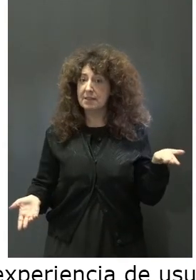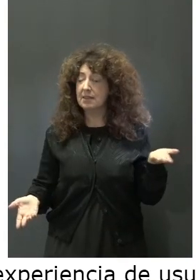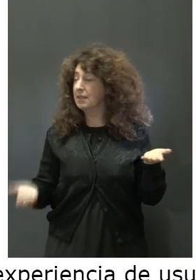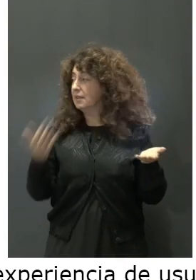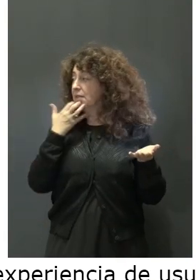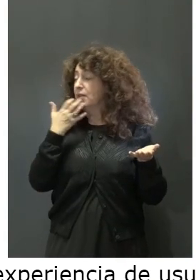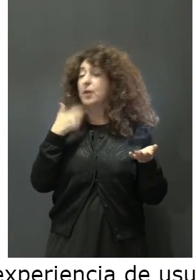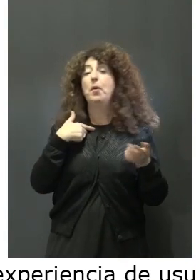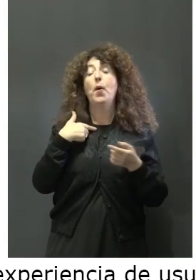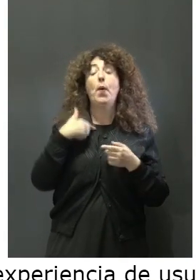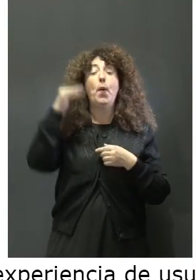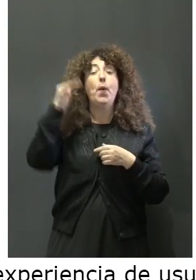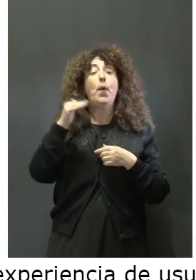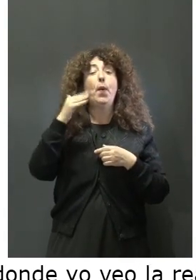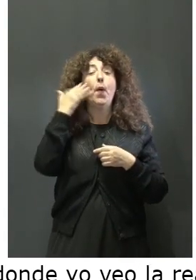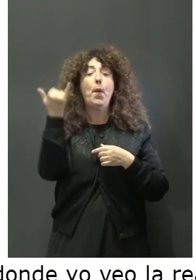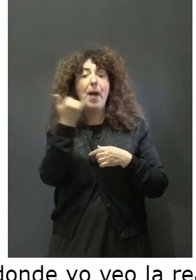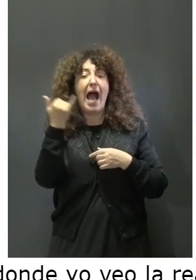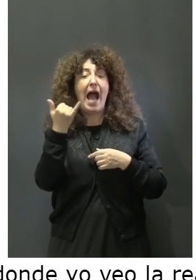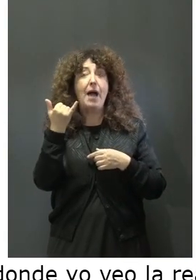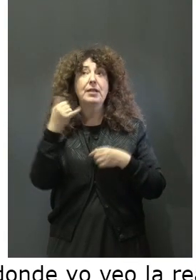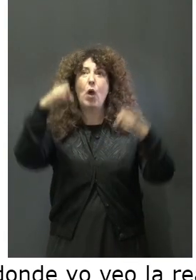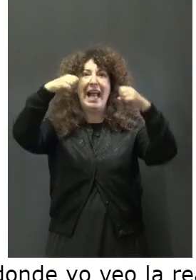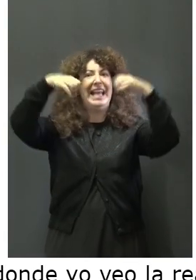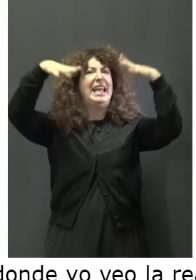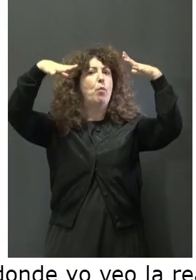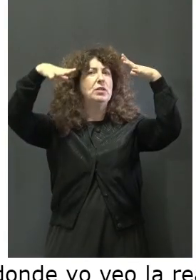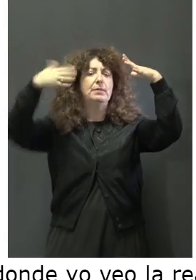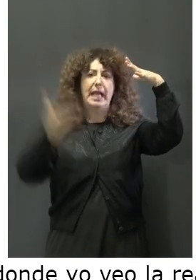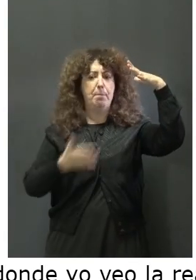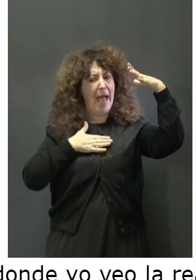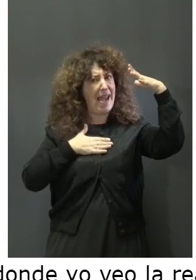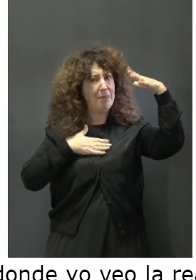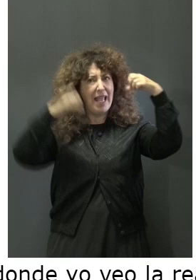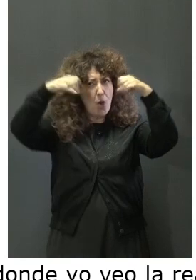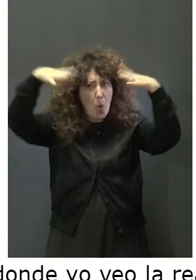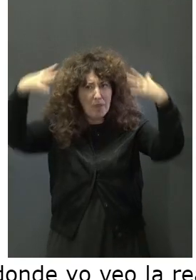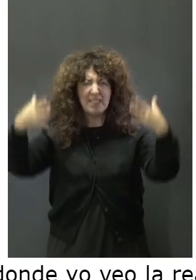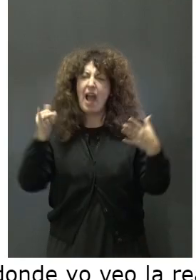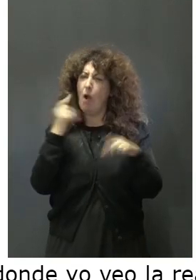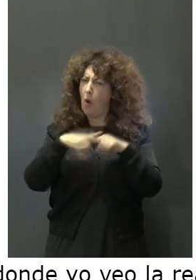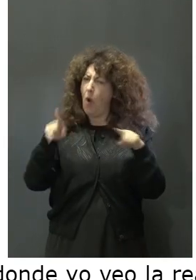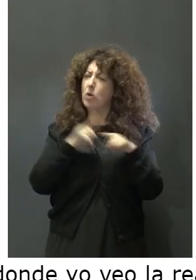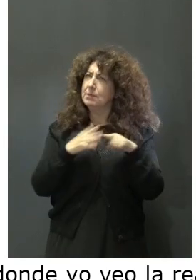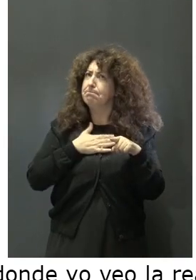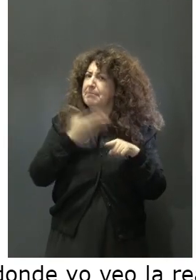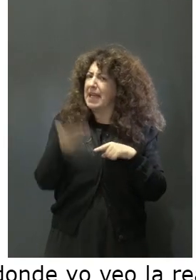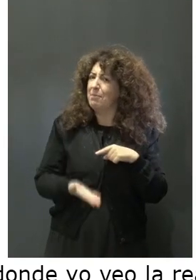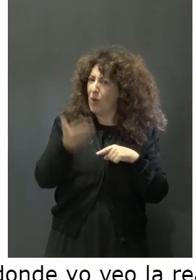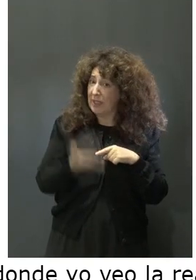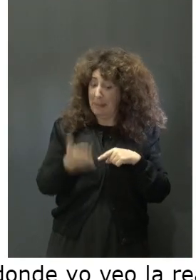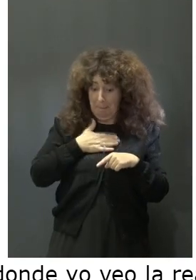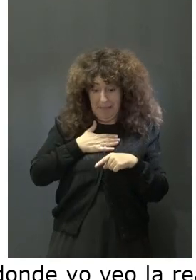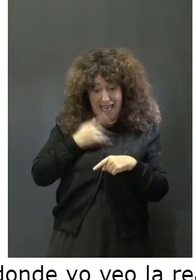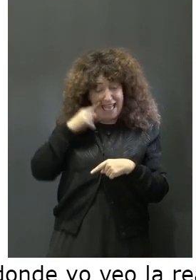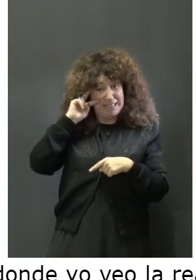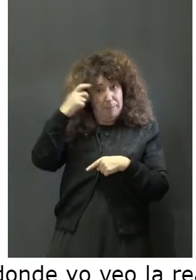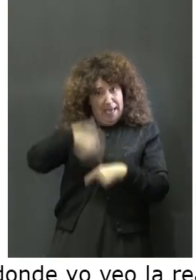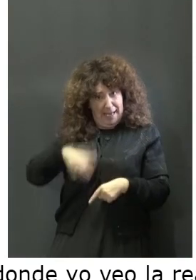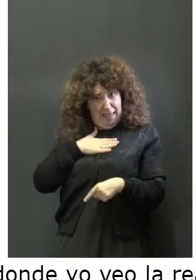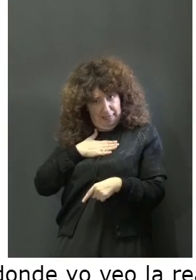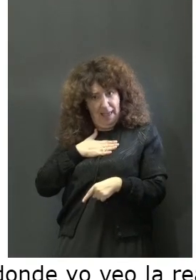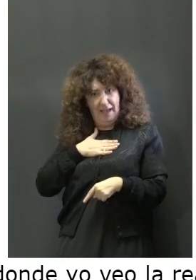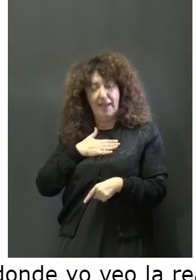quedar persona con baja visión y la luminosidad es muy importante para mí y hay algunos elementos. Y esa es mi experiencia, pero obviamente el